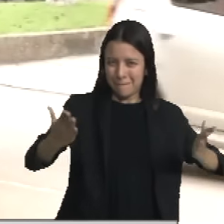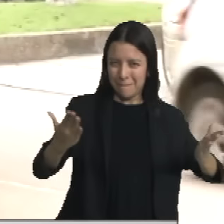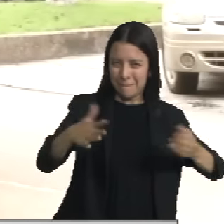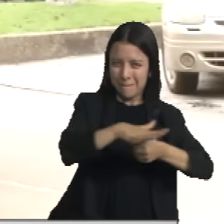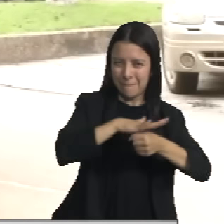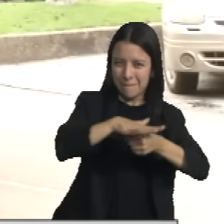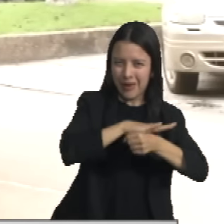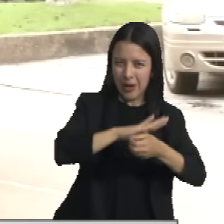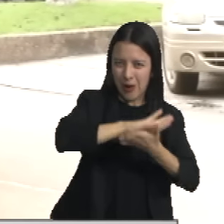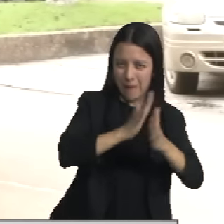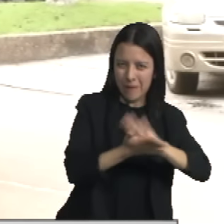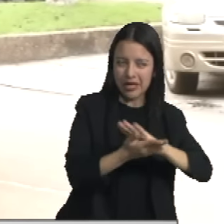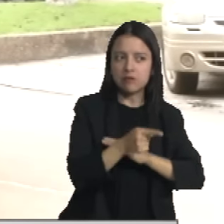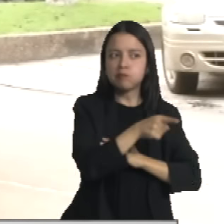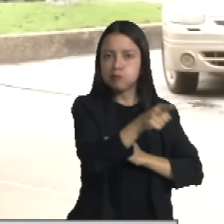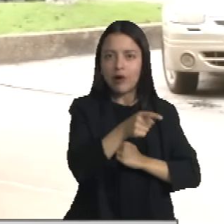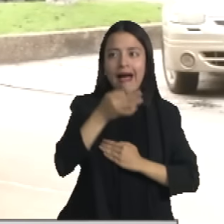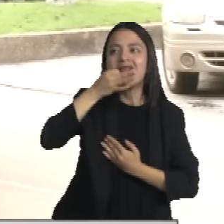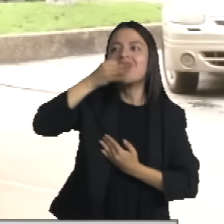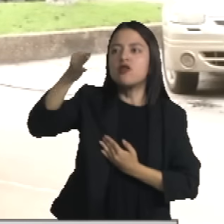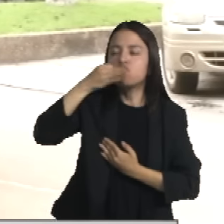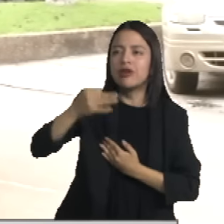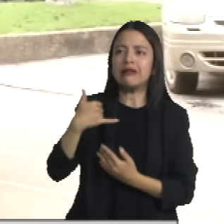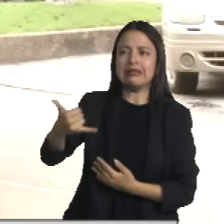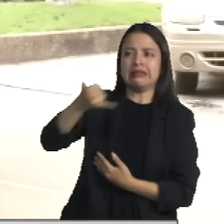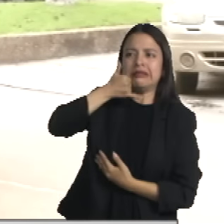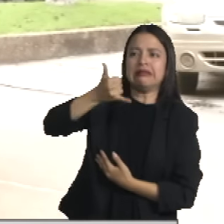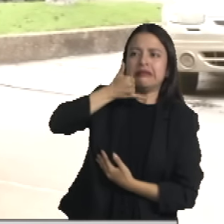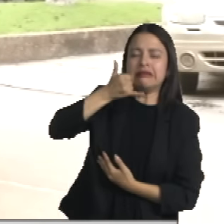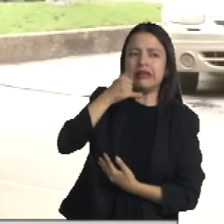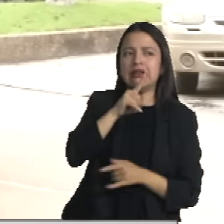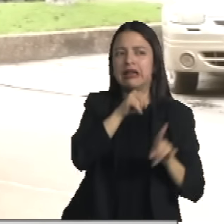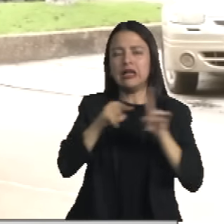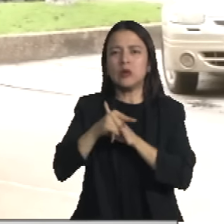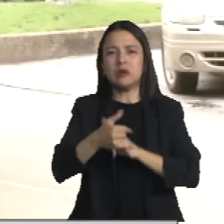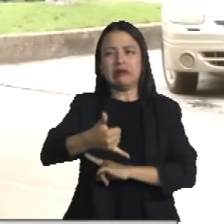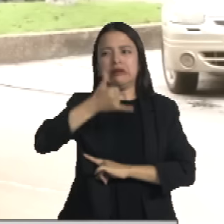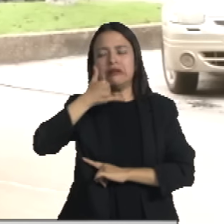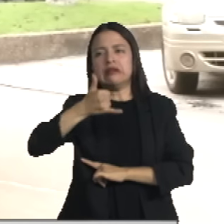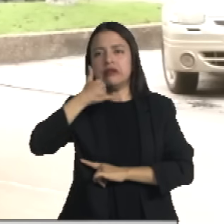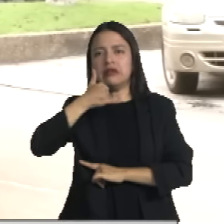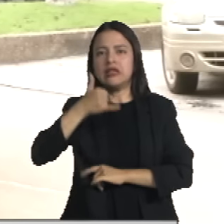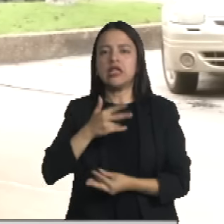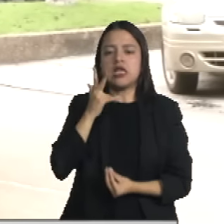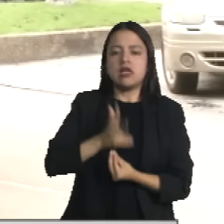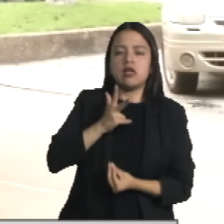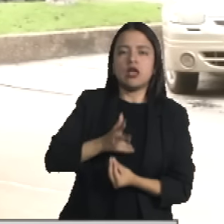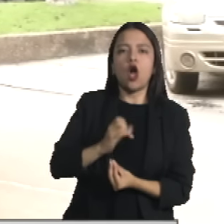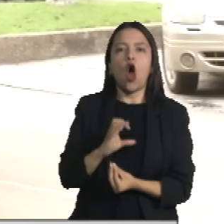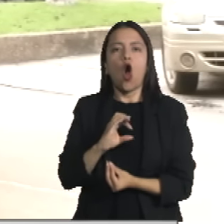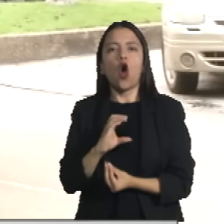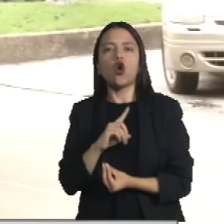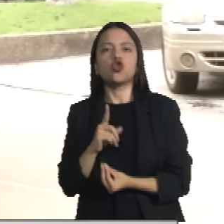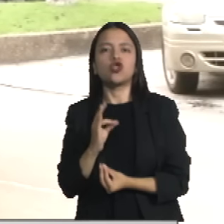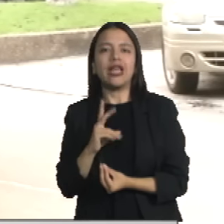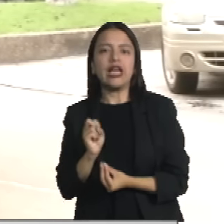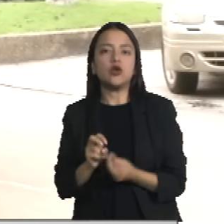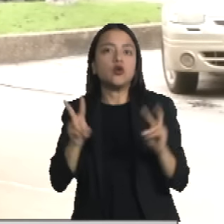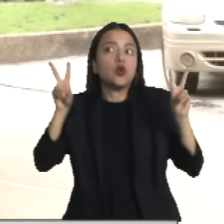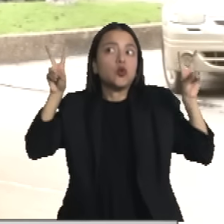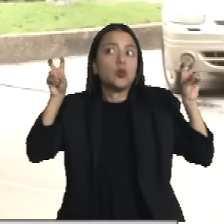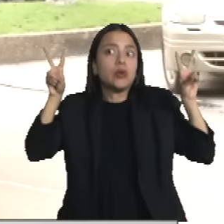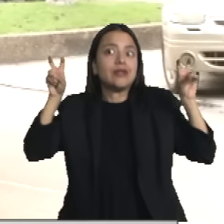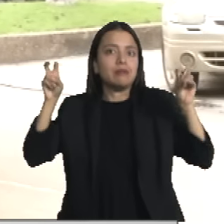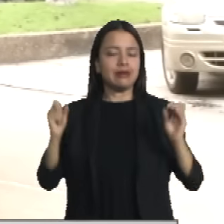suroccidente de Barranquilla, denunciaron que eran objeto de extorsión por parte de delincuentes, presuntos integrantes de la banda